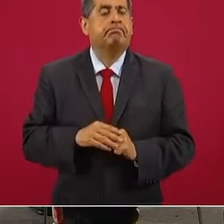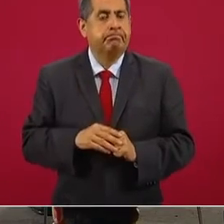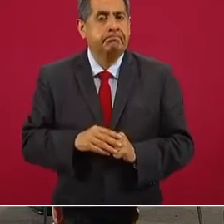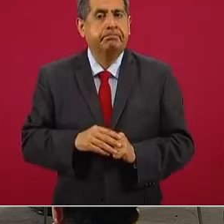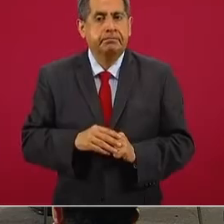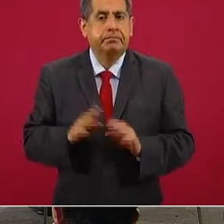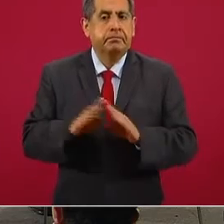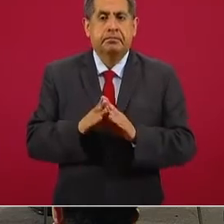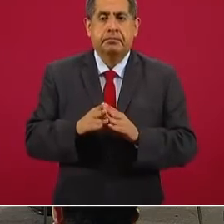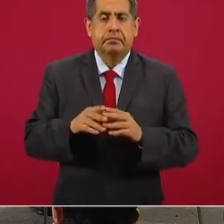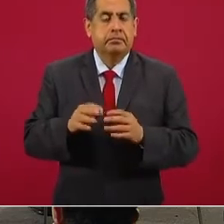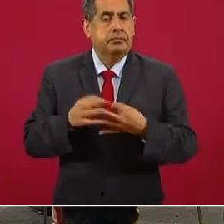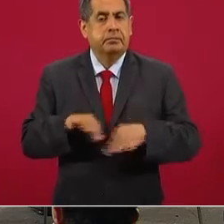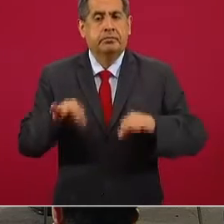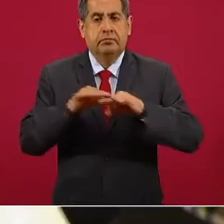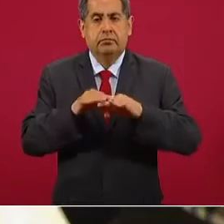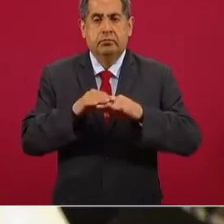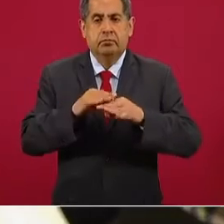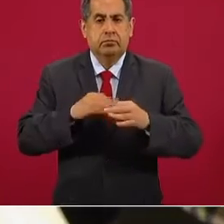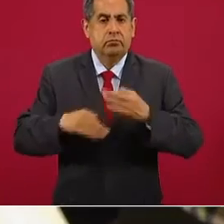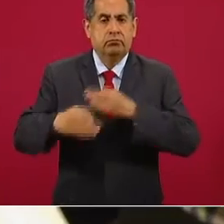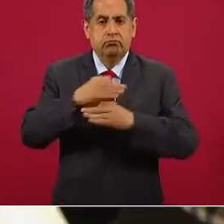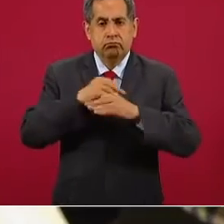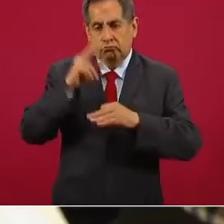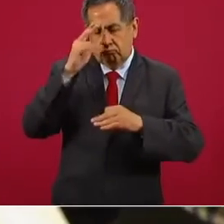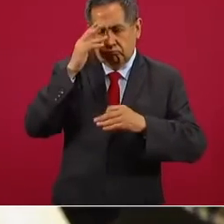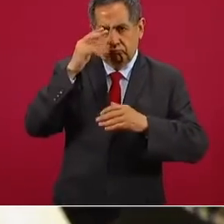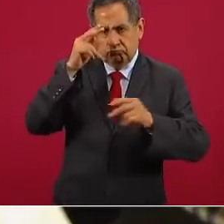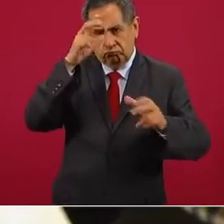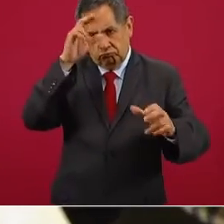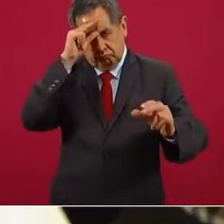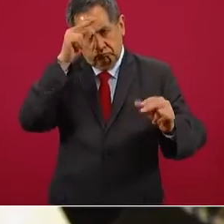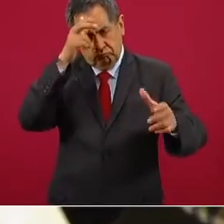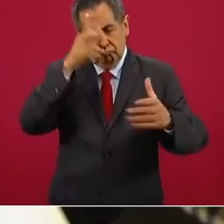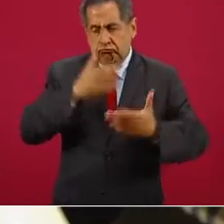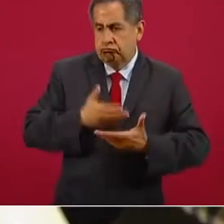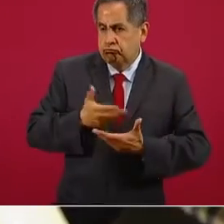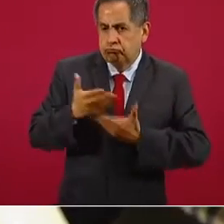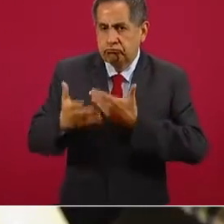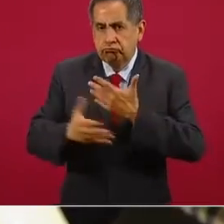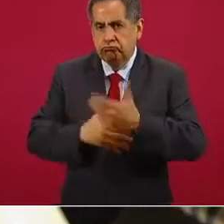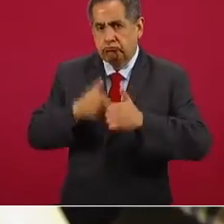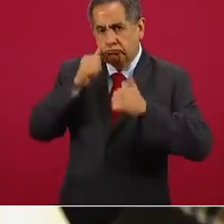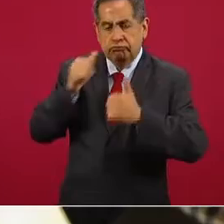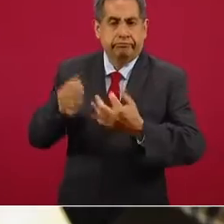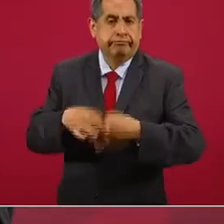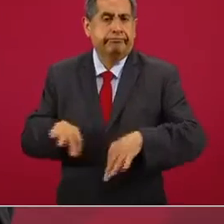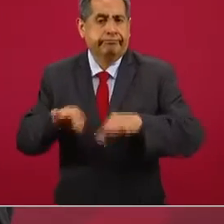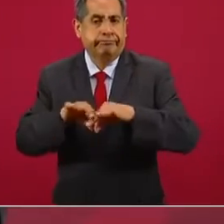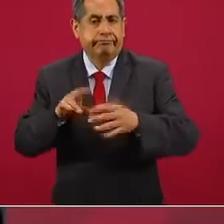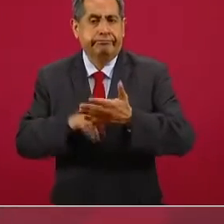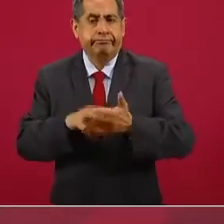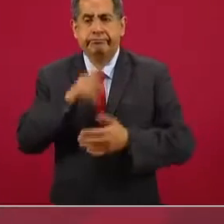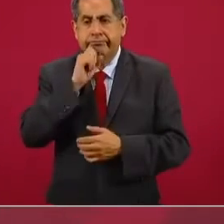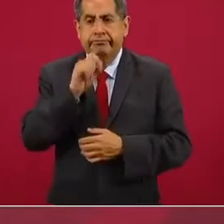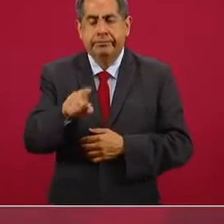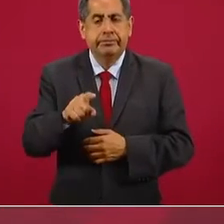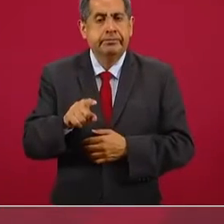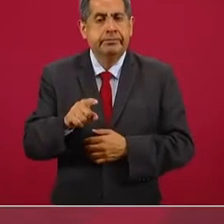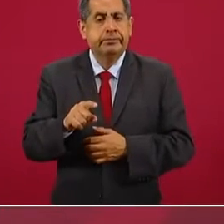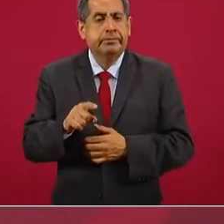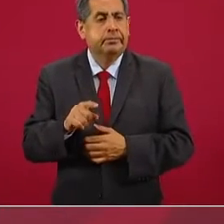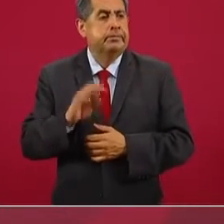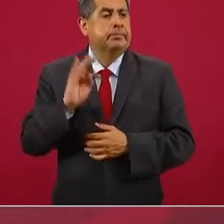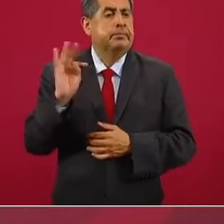al servicio toda su ciencia, todos sus saberes, todo su conocimiento es fundamental, pero también de poco podría